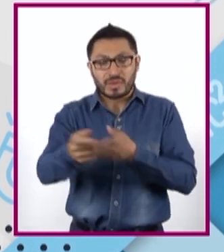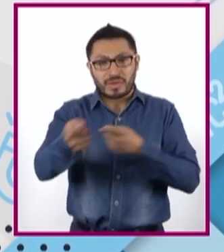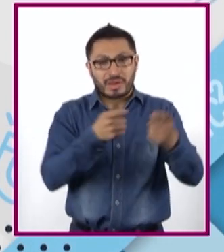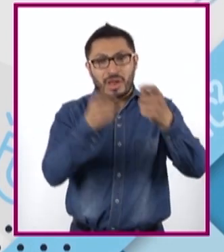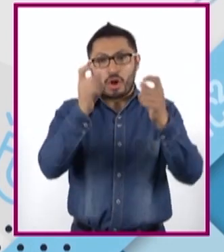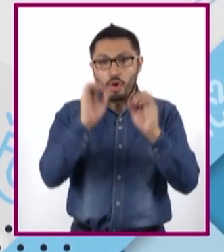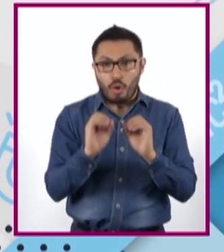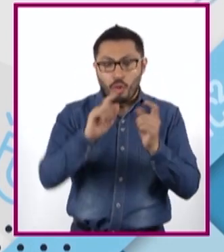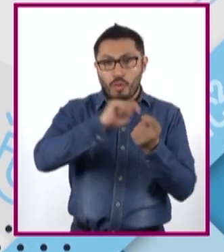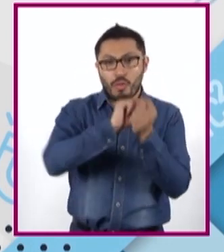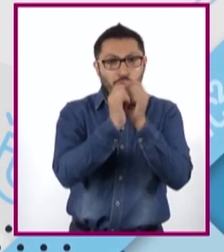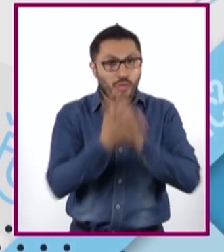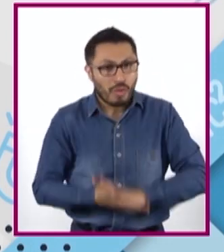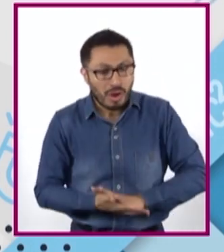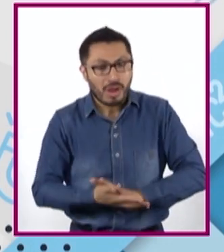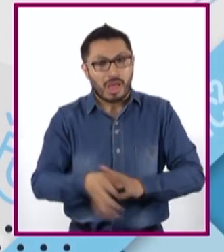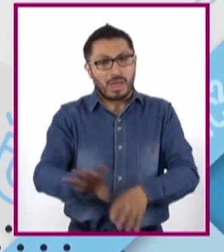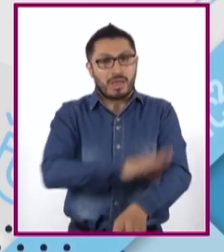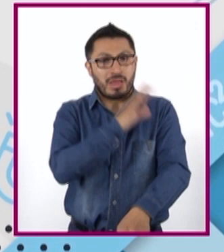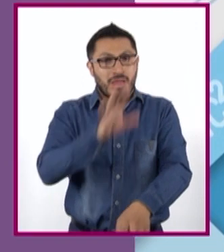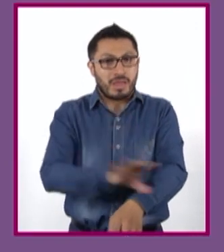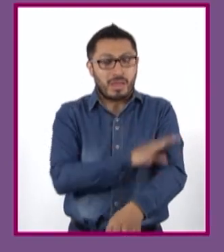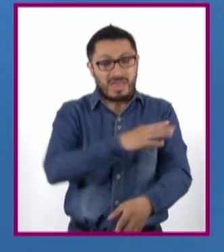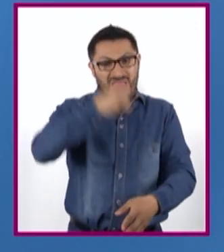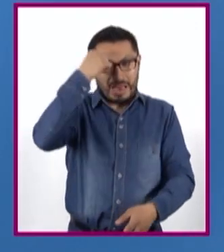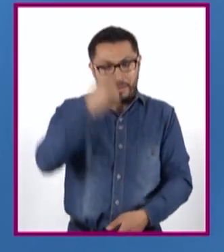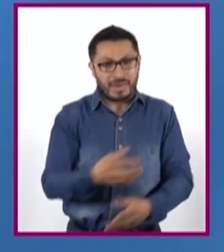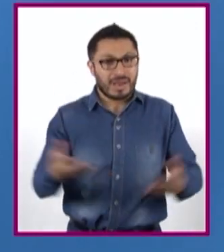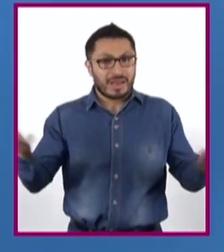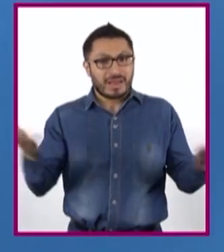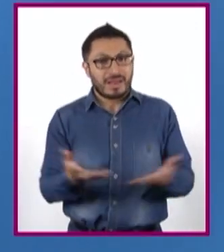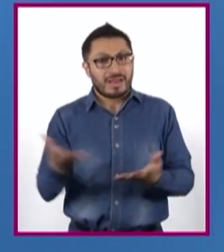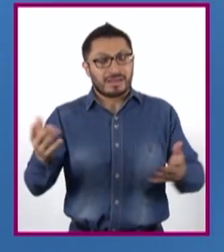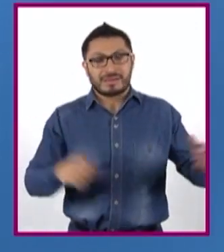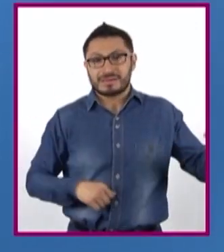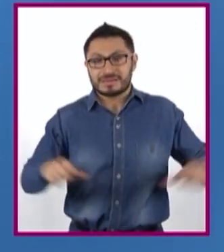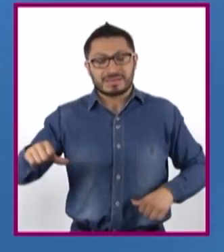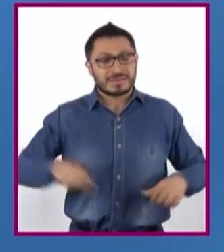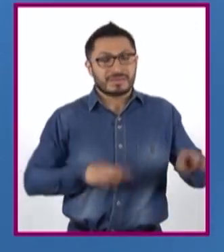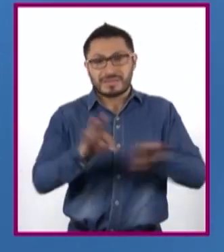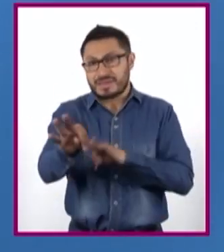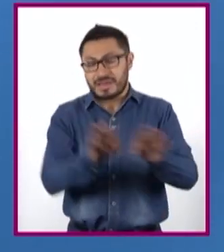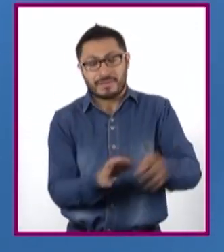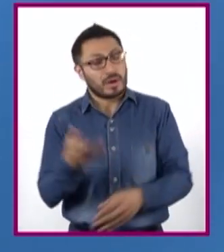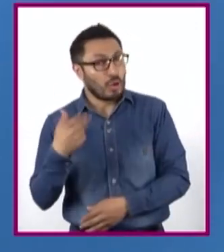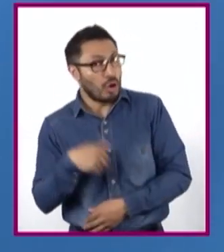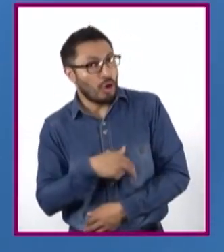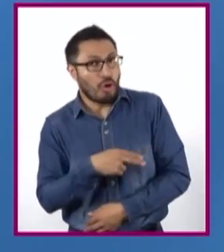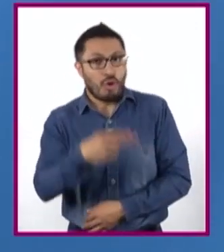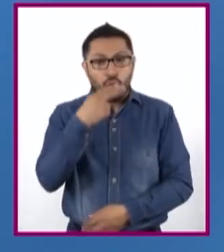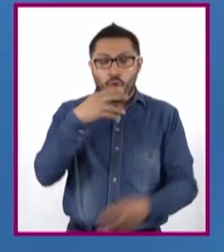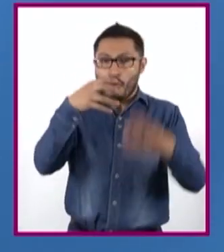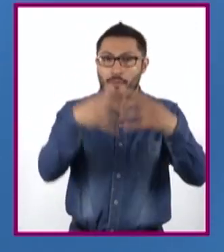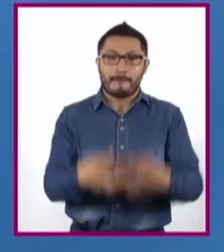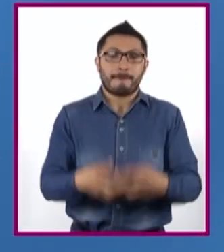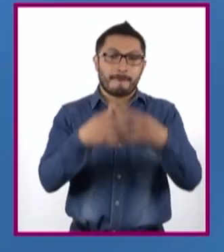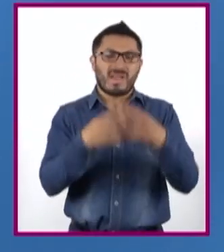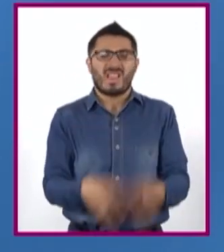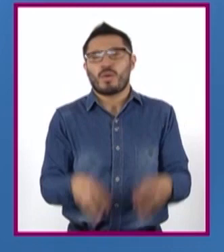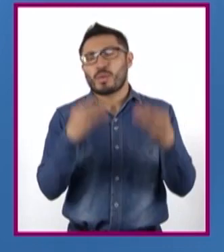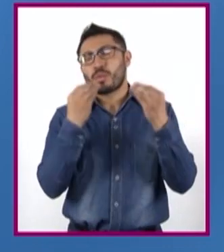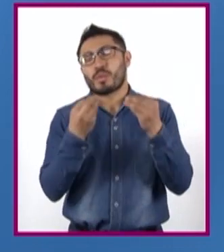transformar energía para llevar a cabo un trabajo. Nosotros utilizamos muchas máquinas donde la